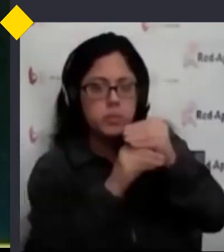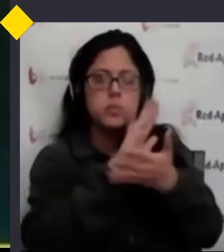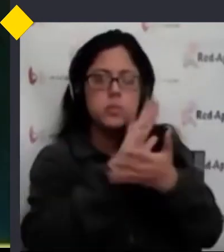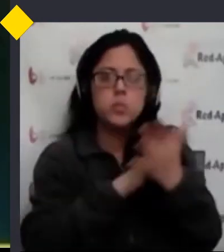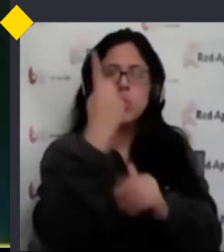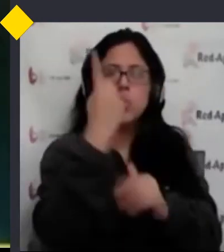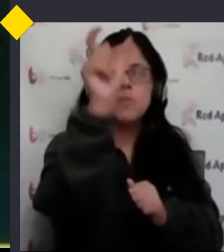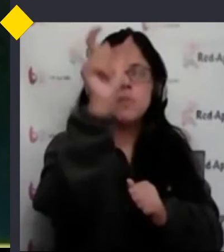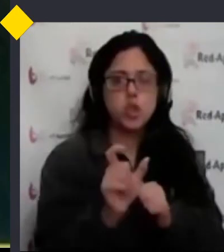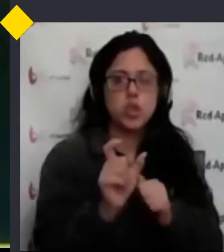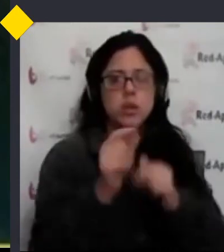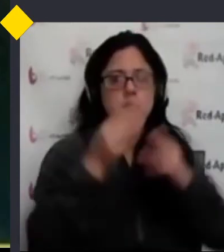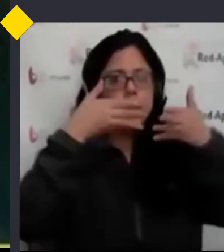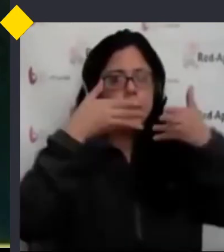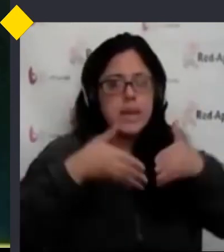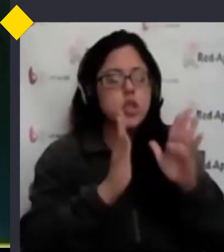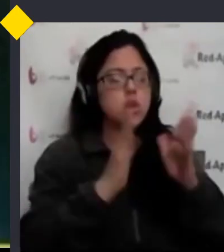ha nacido en un barrio vulnerable